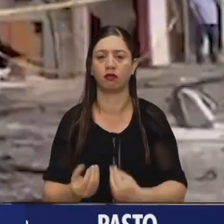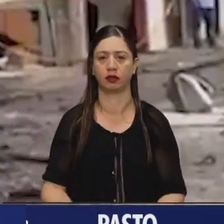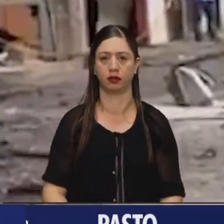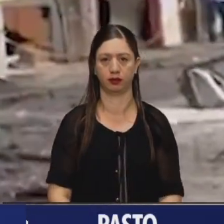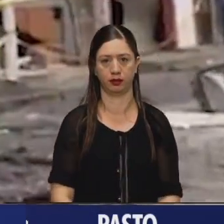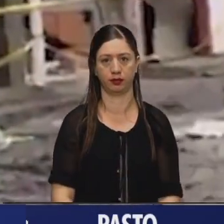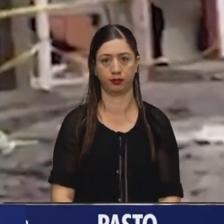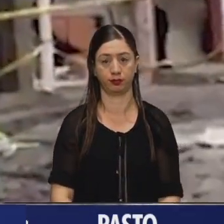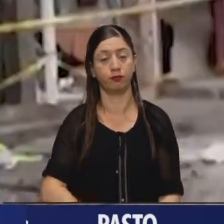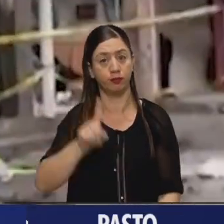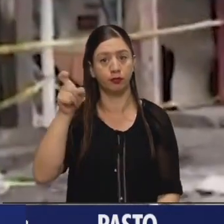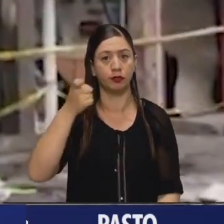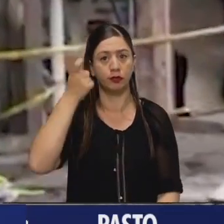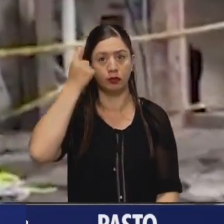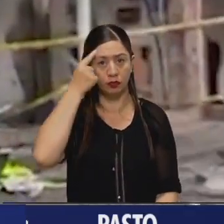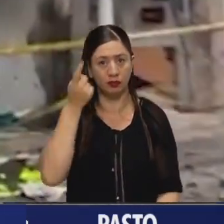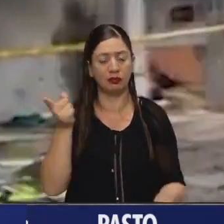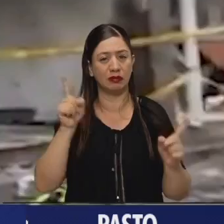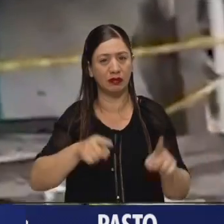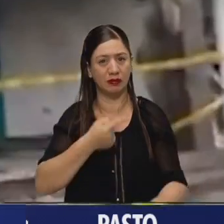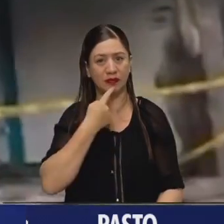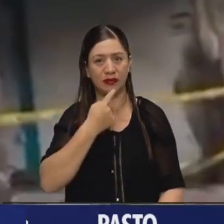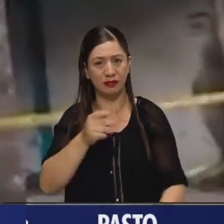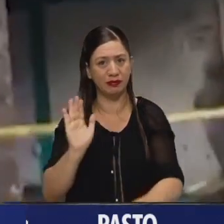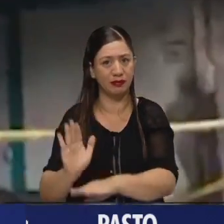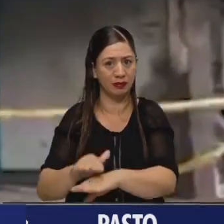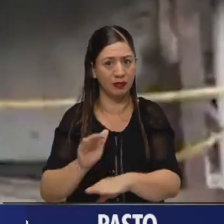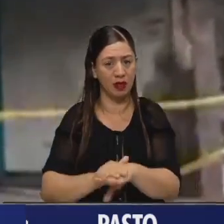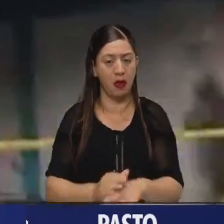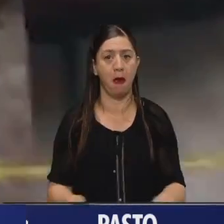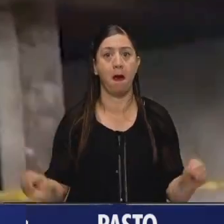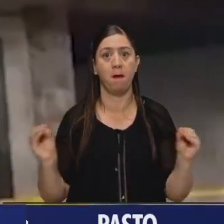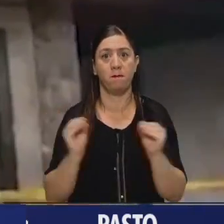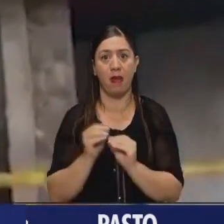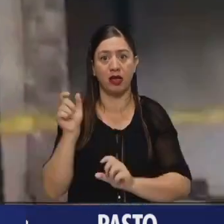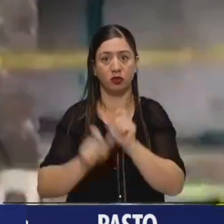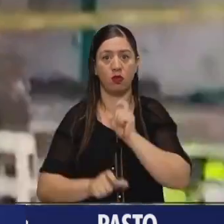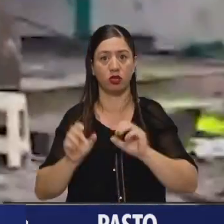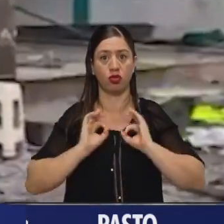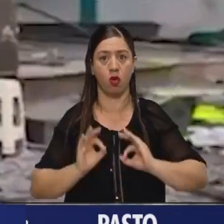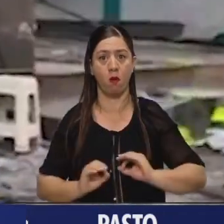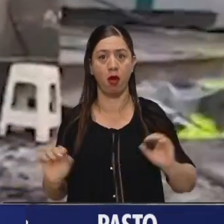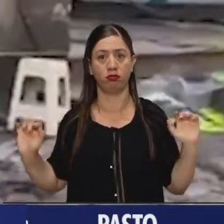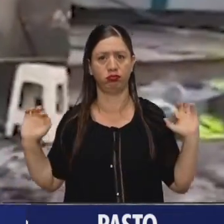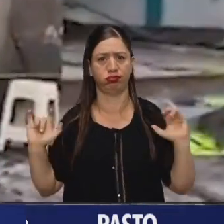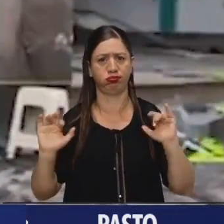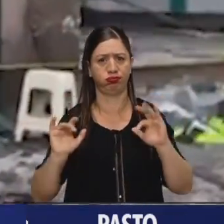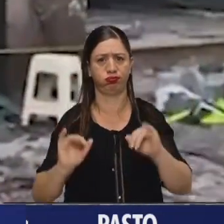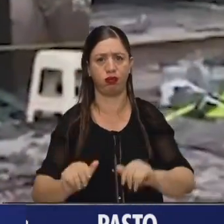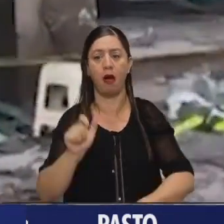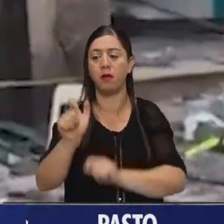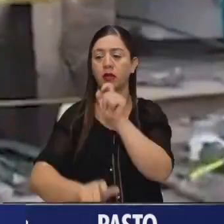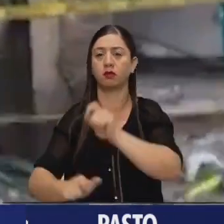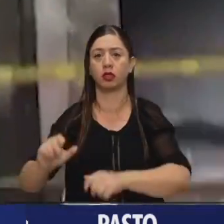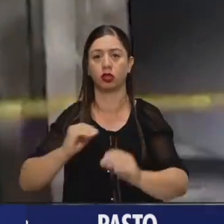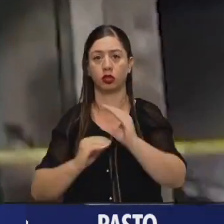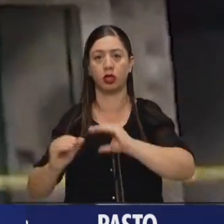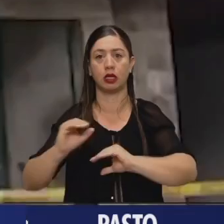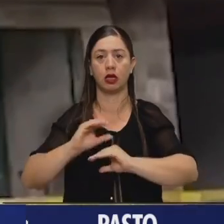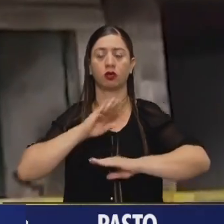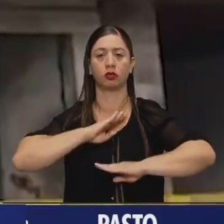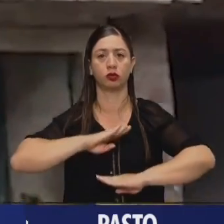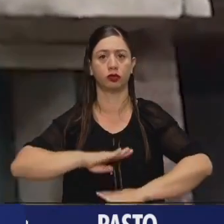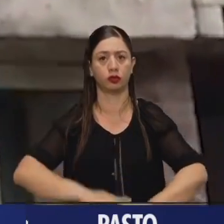responsables. El gobierno nacional también indicó un aumento en el pie de fuerza para garantizar la tranquilidad de los caucanos. Se